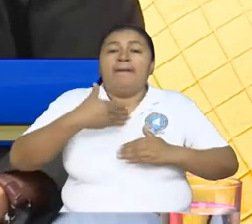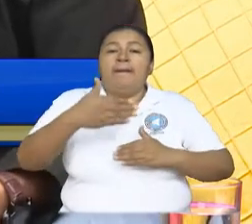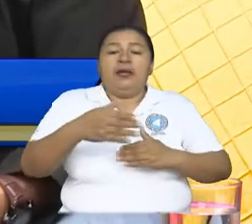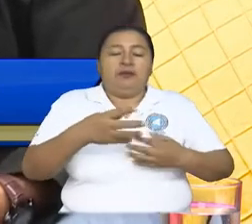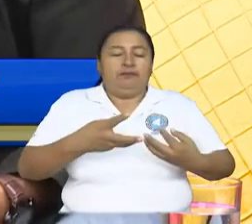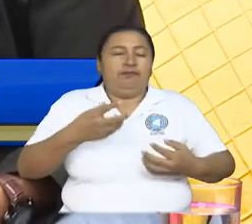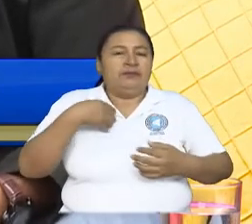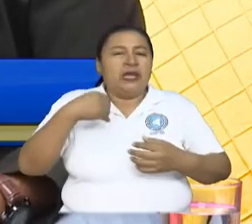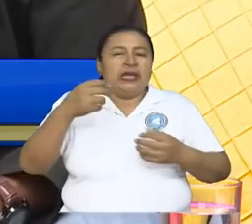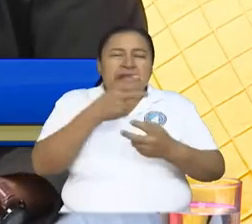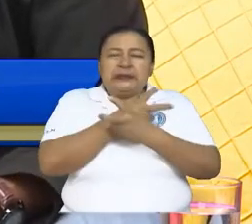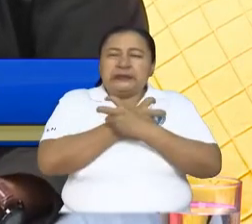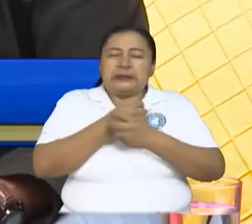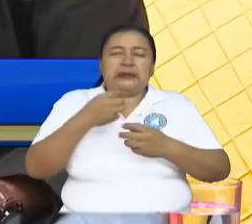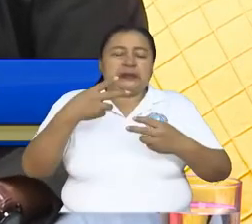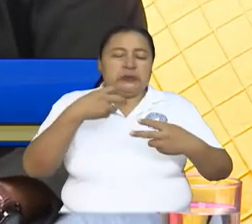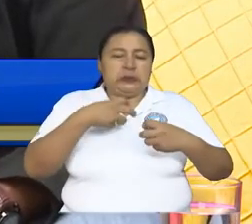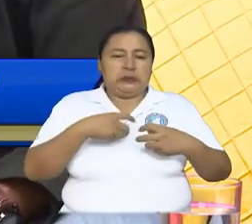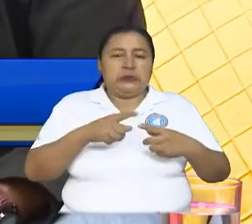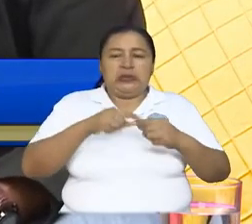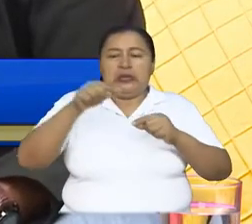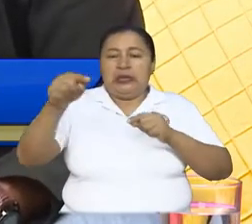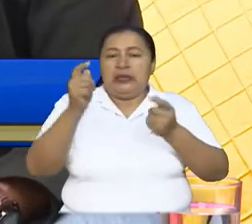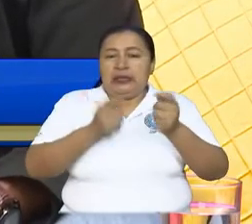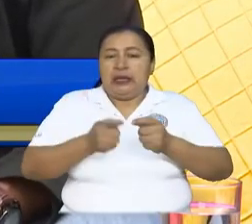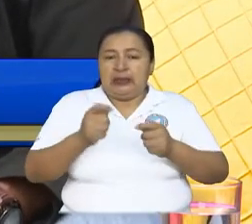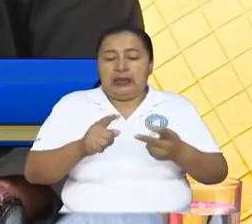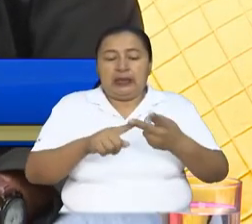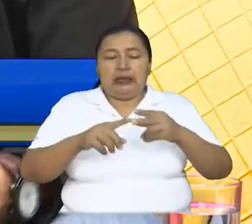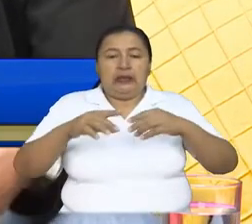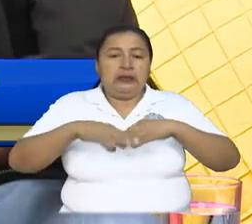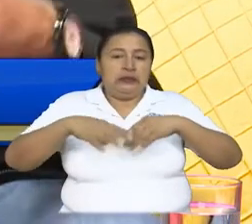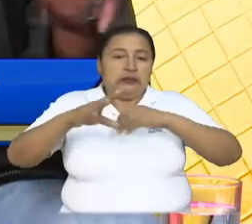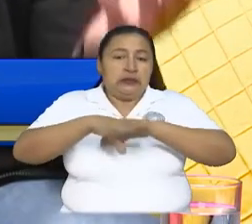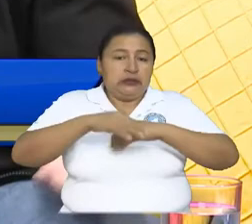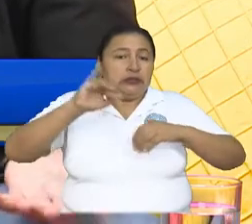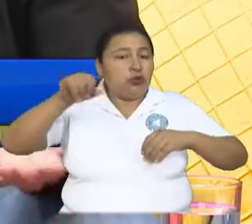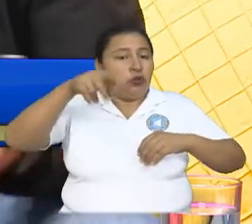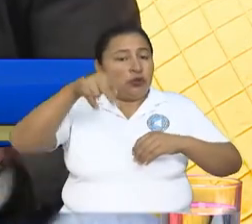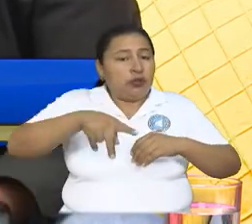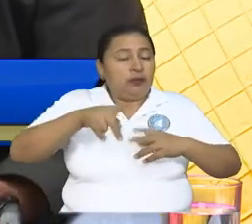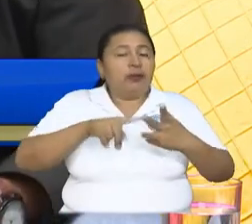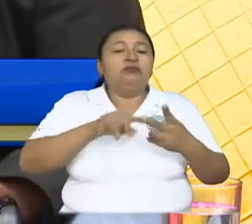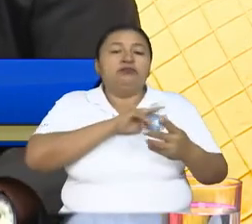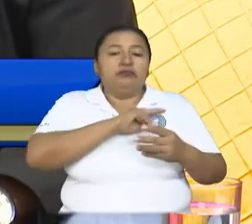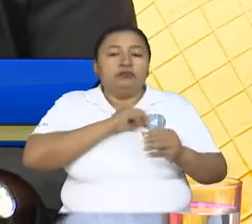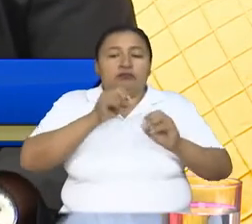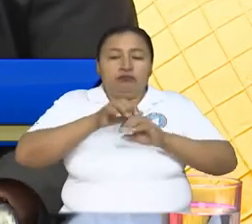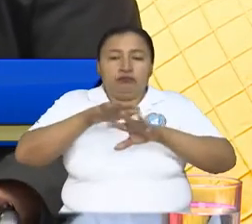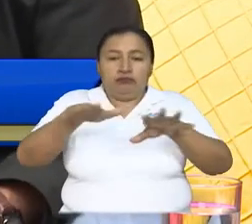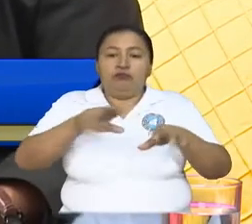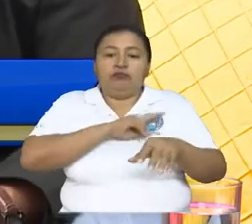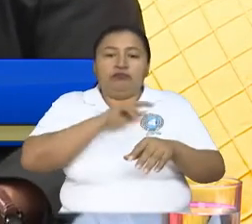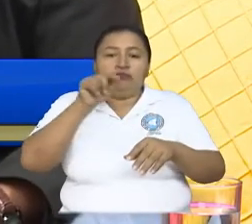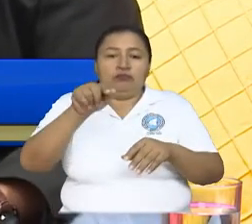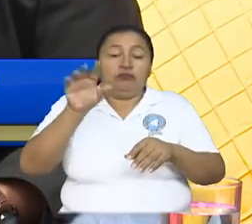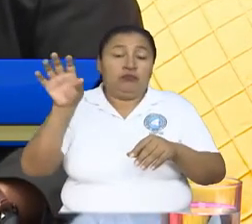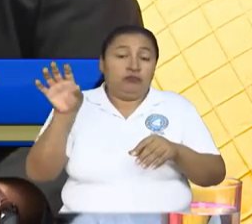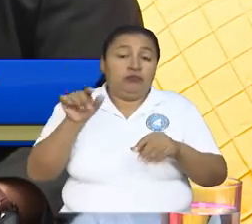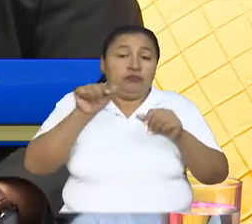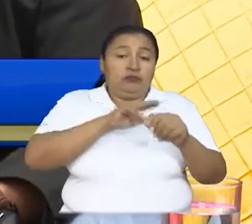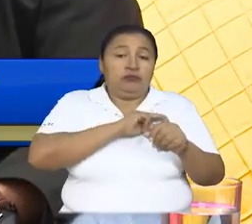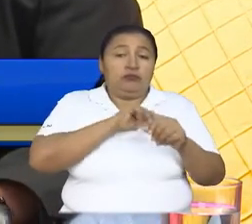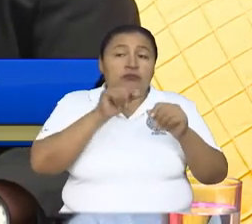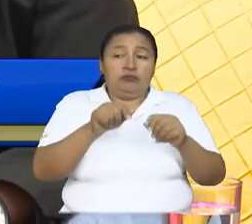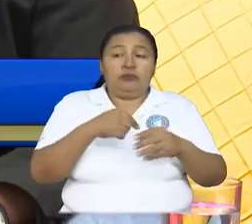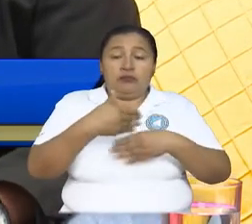en este caso a granada en jinotepe verdad con mayor cobertura en este departamento para que